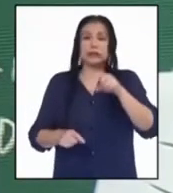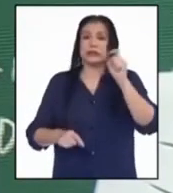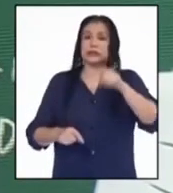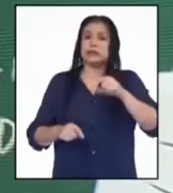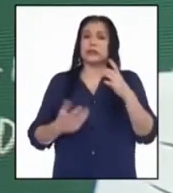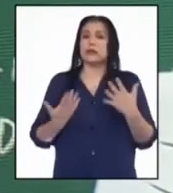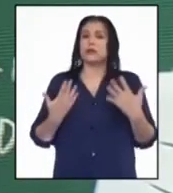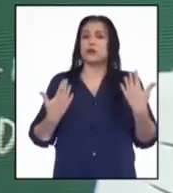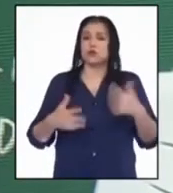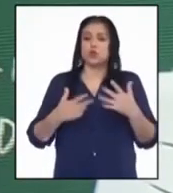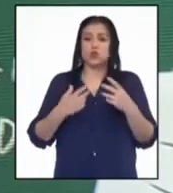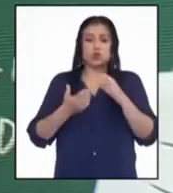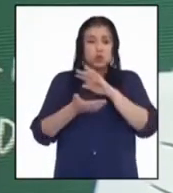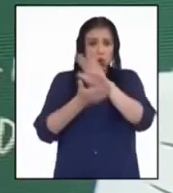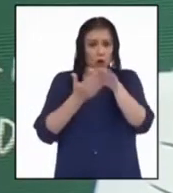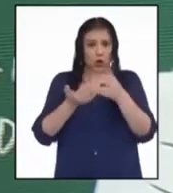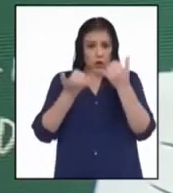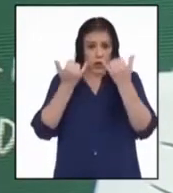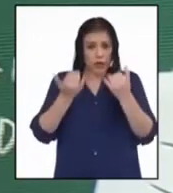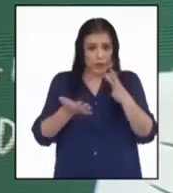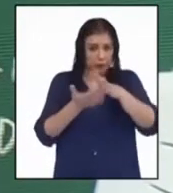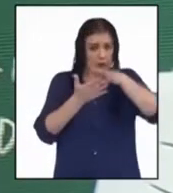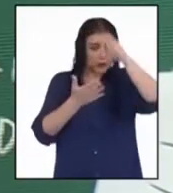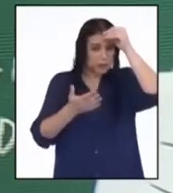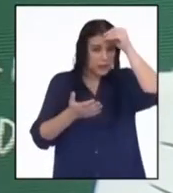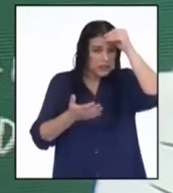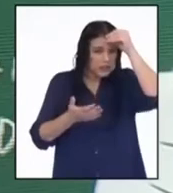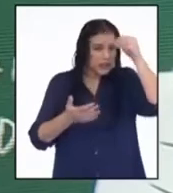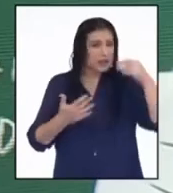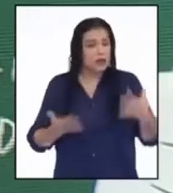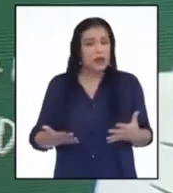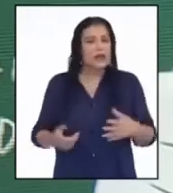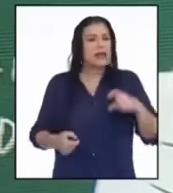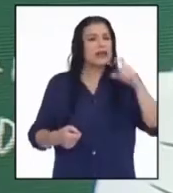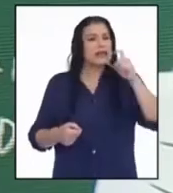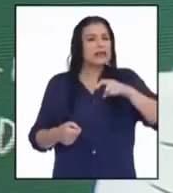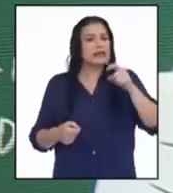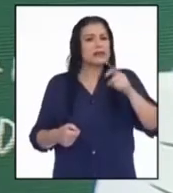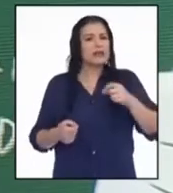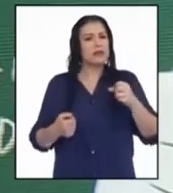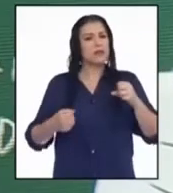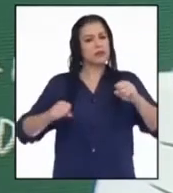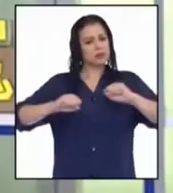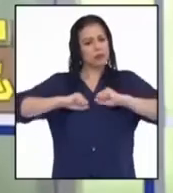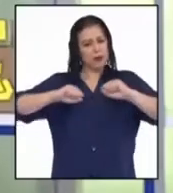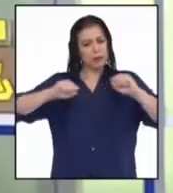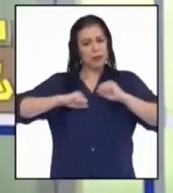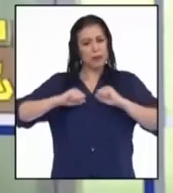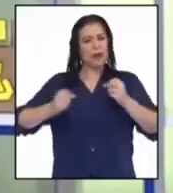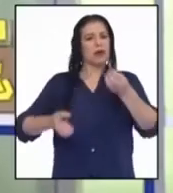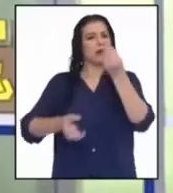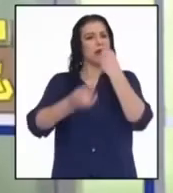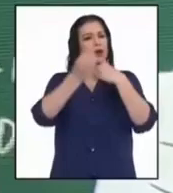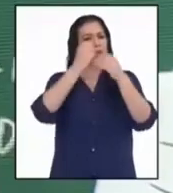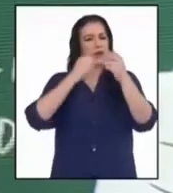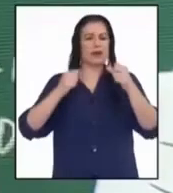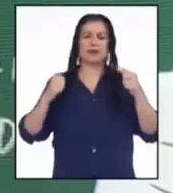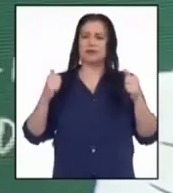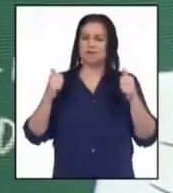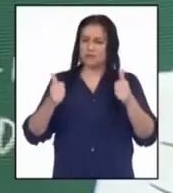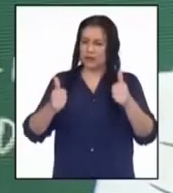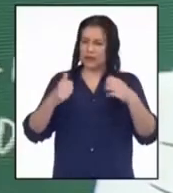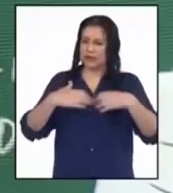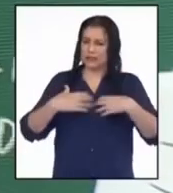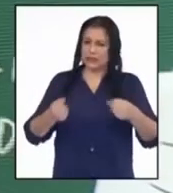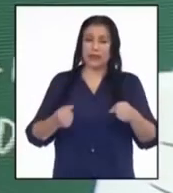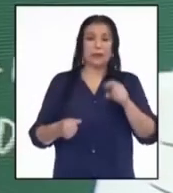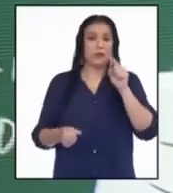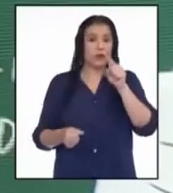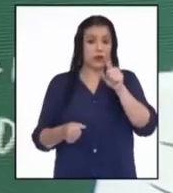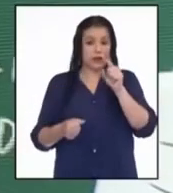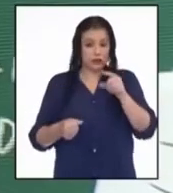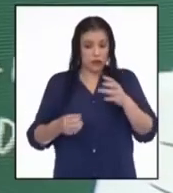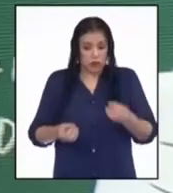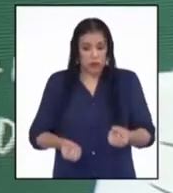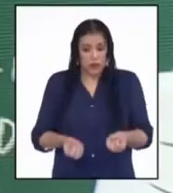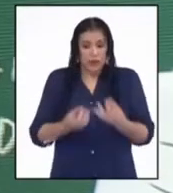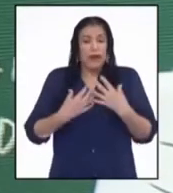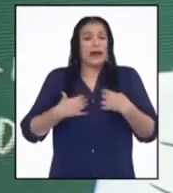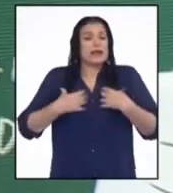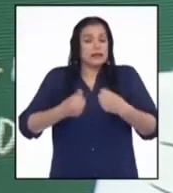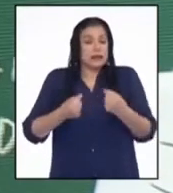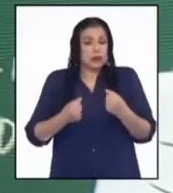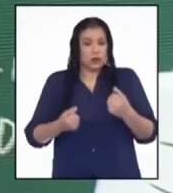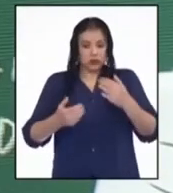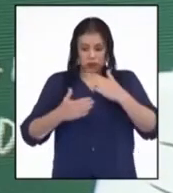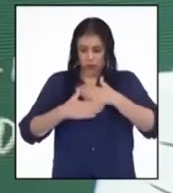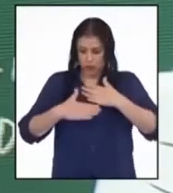tener presente esto que estamos aprendiendo, es decir, que debemos tener actividad física y una alimentación saludable, porque eso nos dará salud